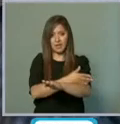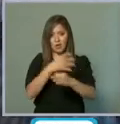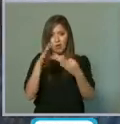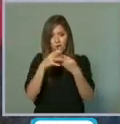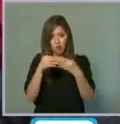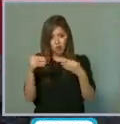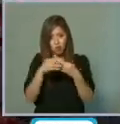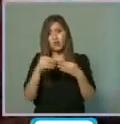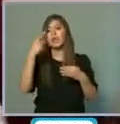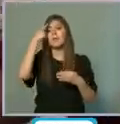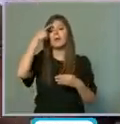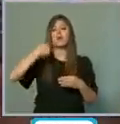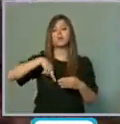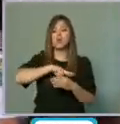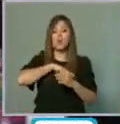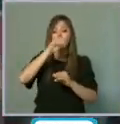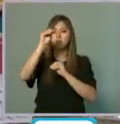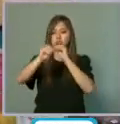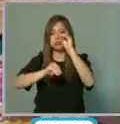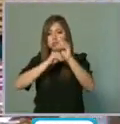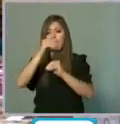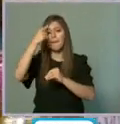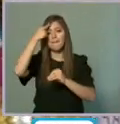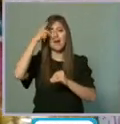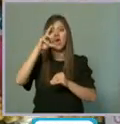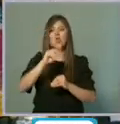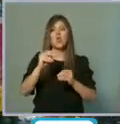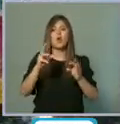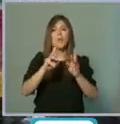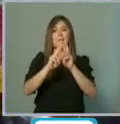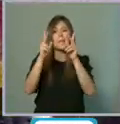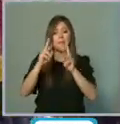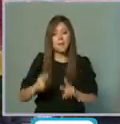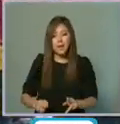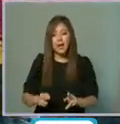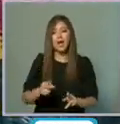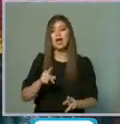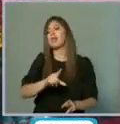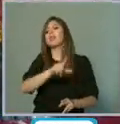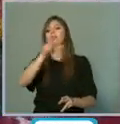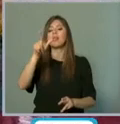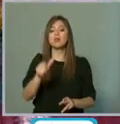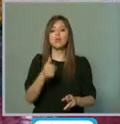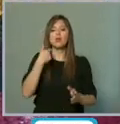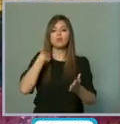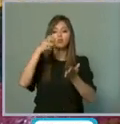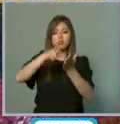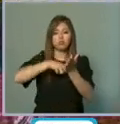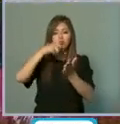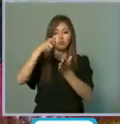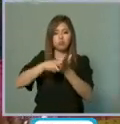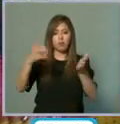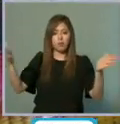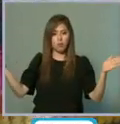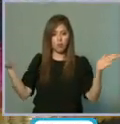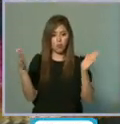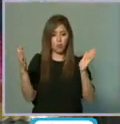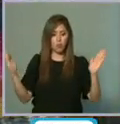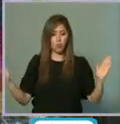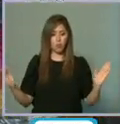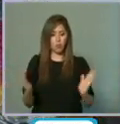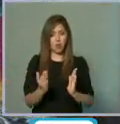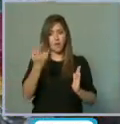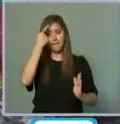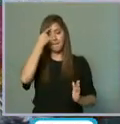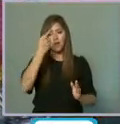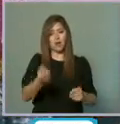tratado para que no se deforme, y viene corregido en sus medidas para ya dar una